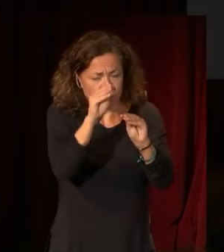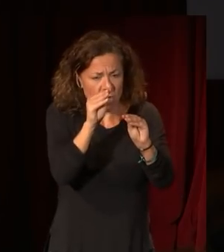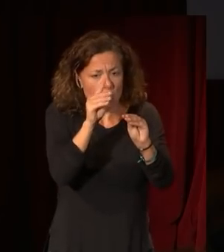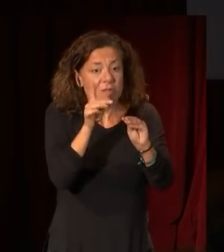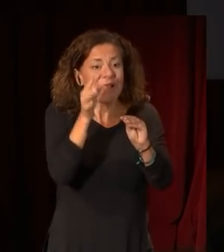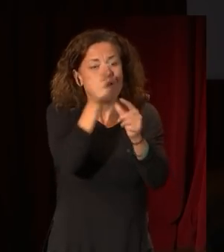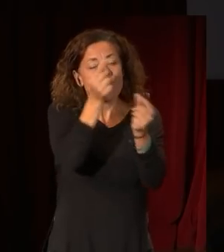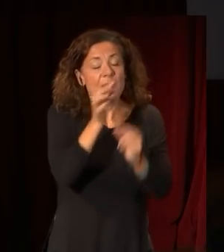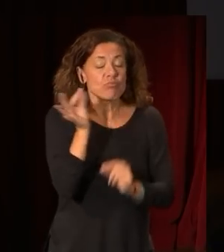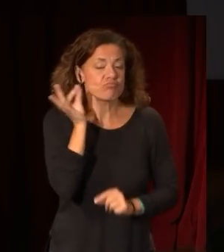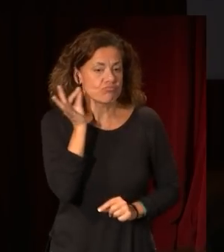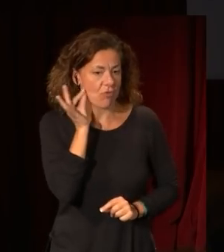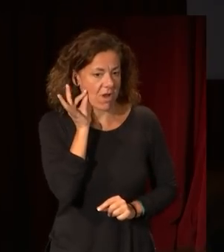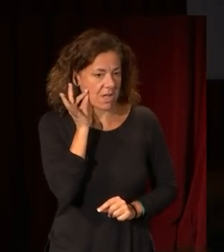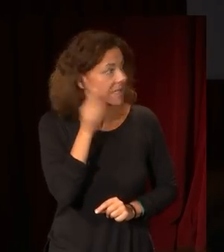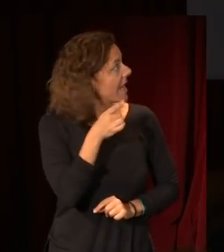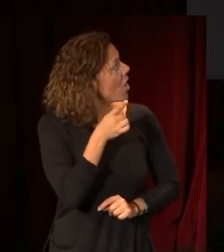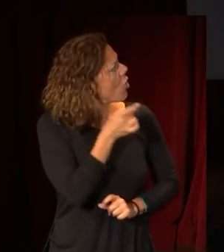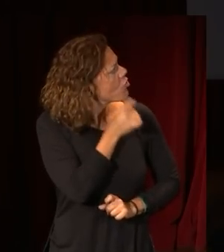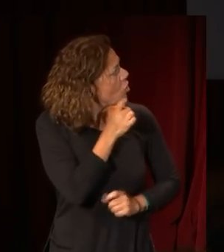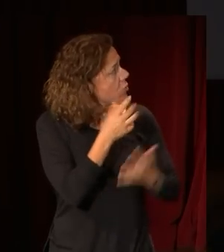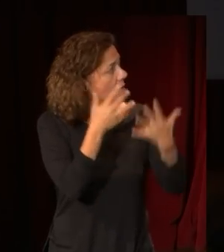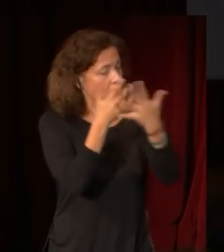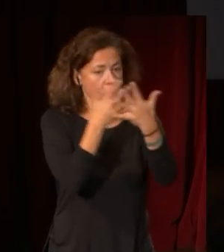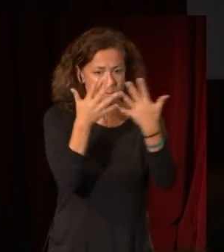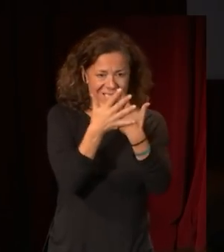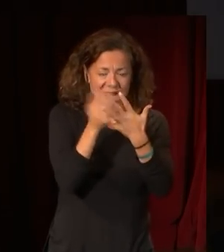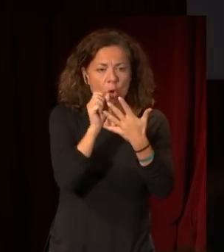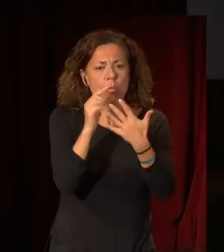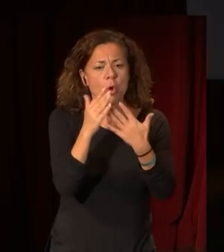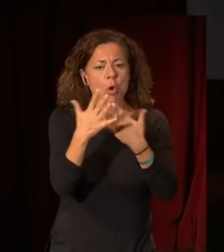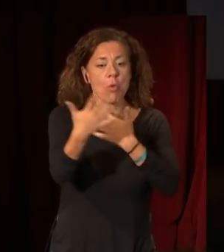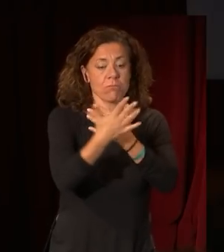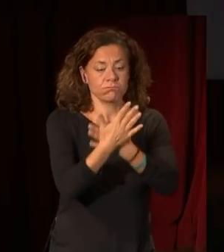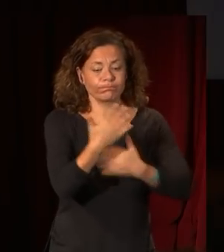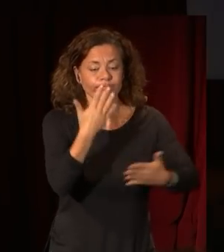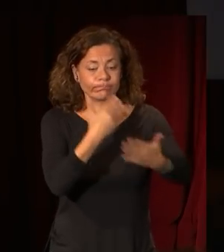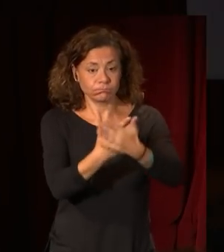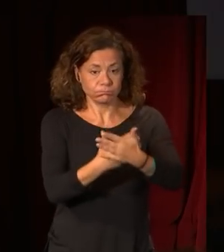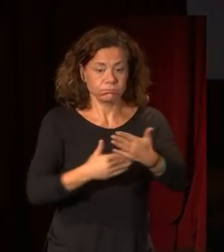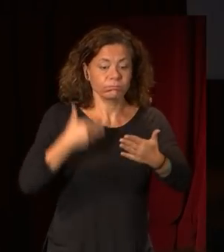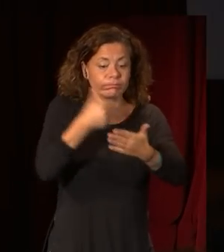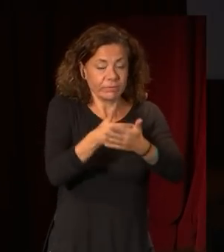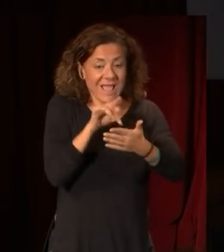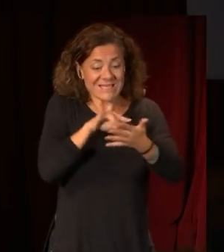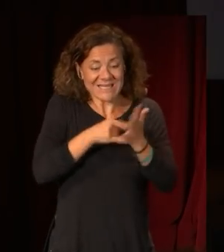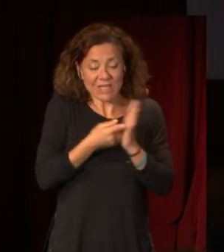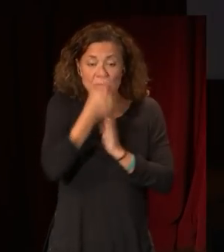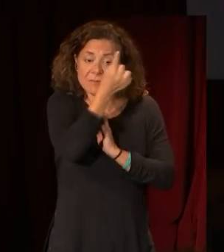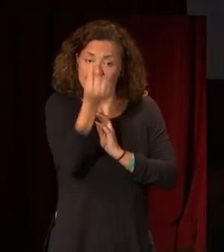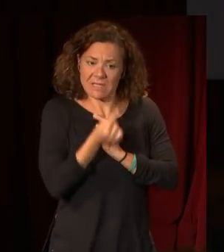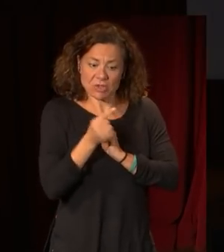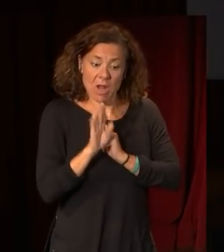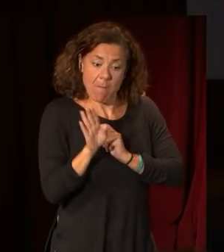femeninas de las virtudes como contrapone o yuxtapone mejor dicho estas arquitecturas pintadas con la